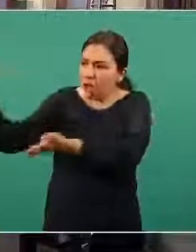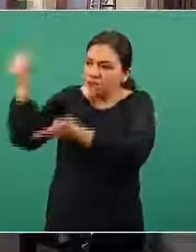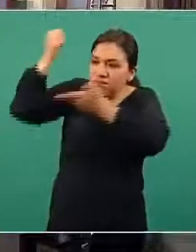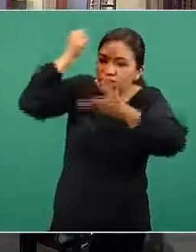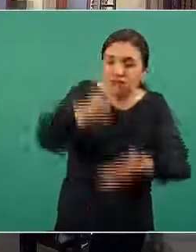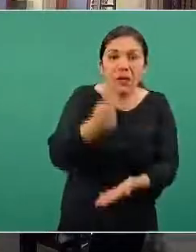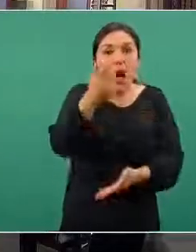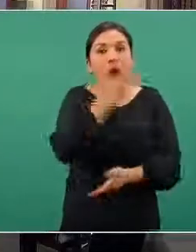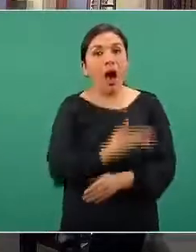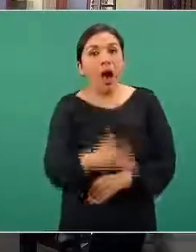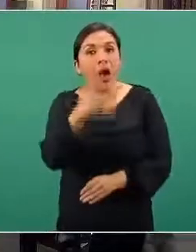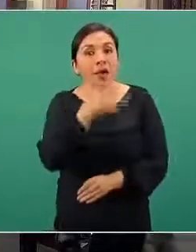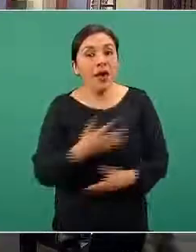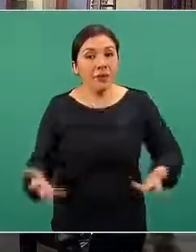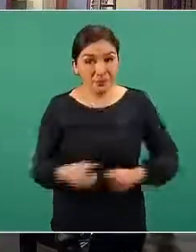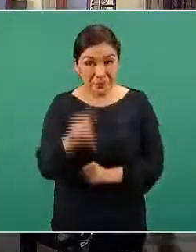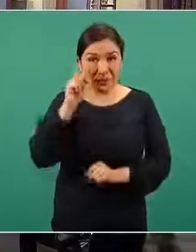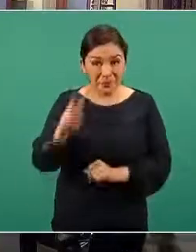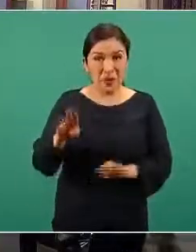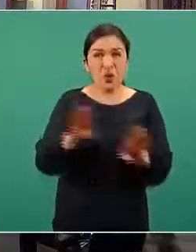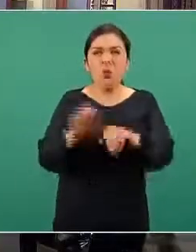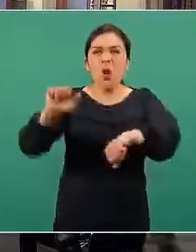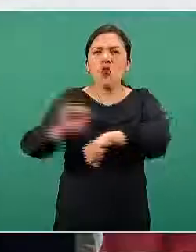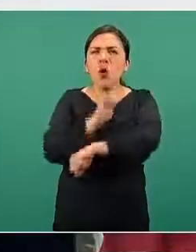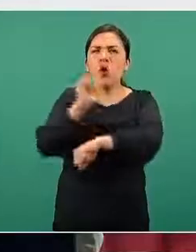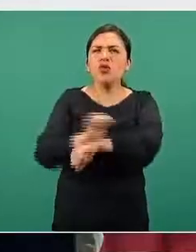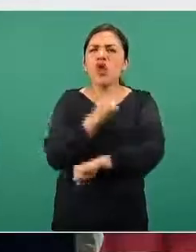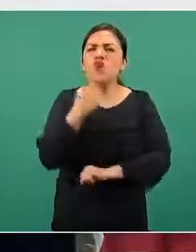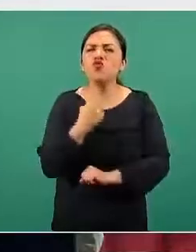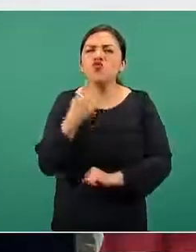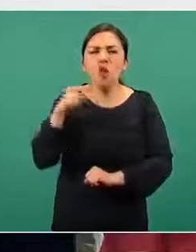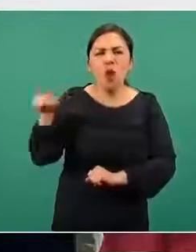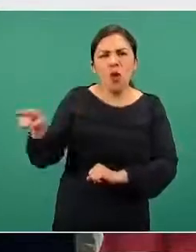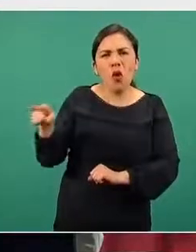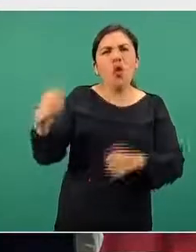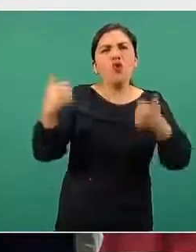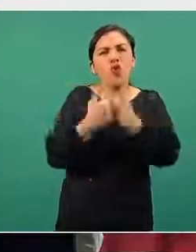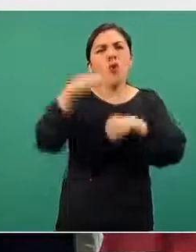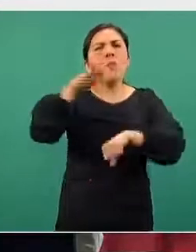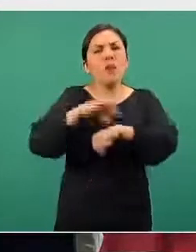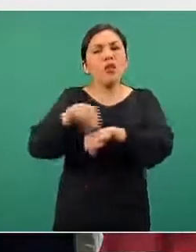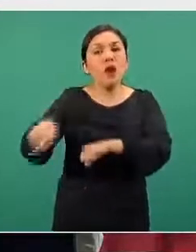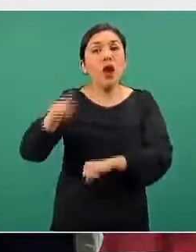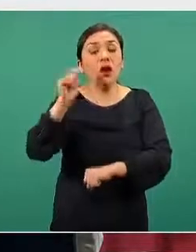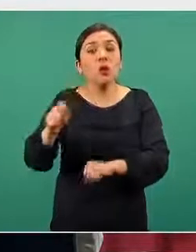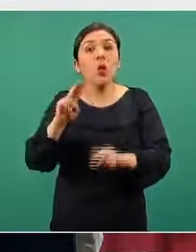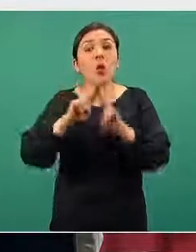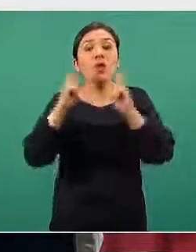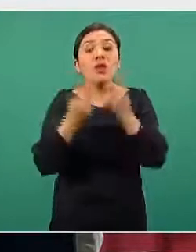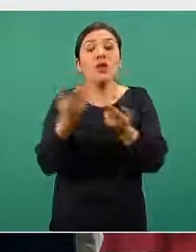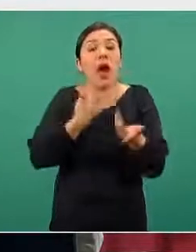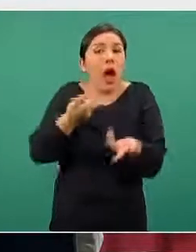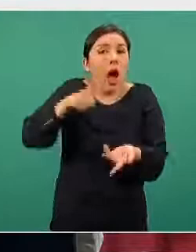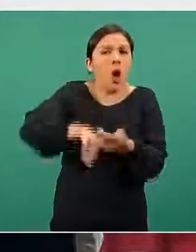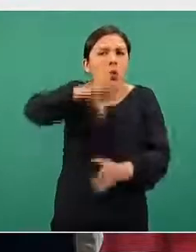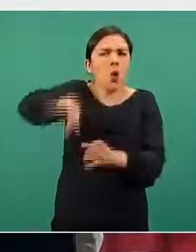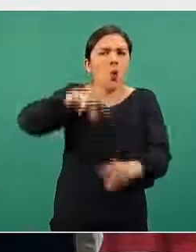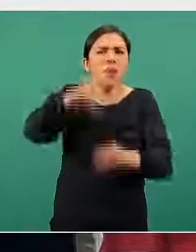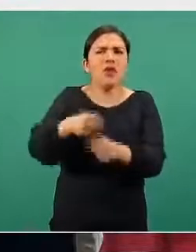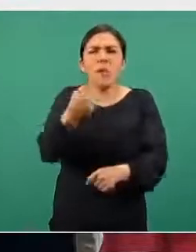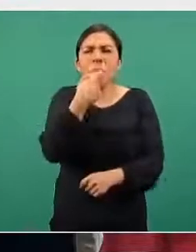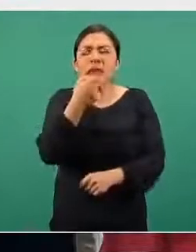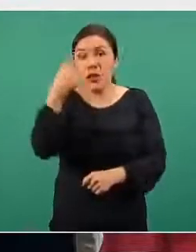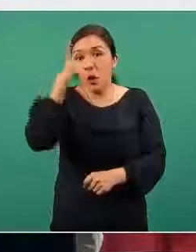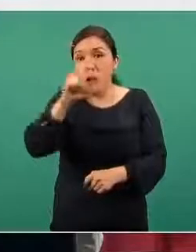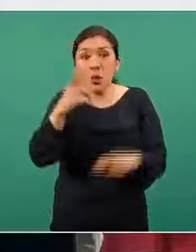financieras. Vean ustedes un carro rojo que en términos médicos significa una unidad donde hay todos los medicamentos para